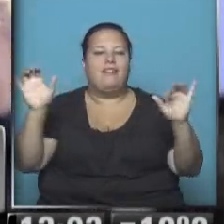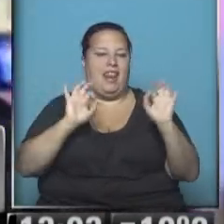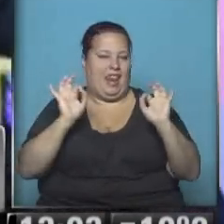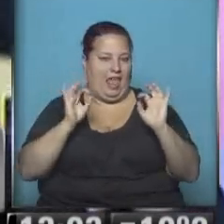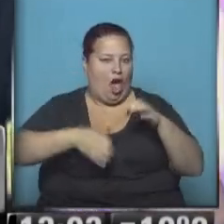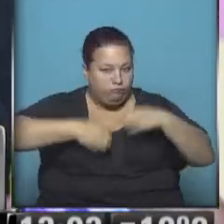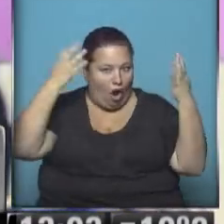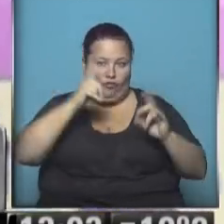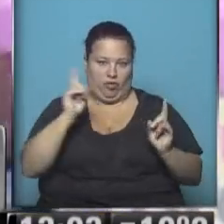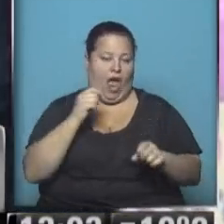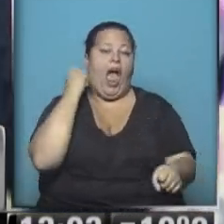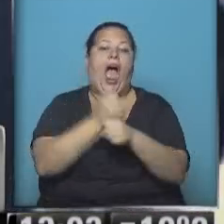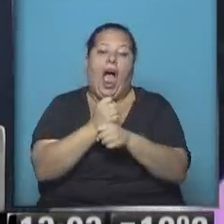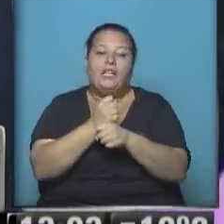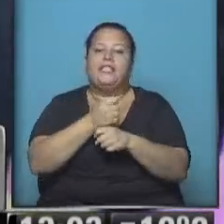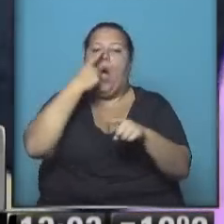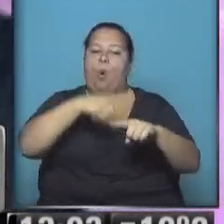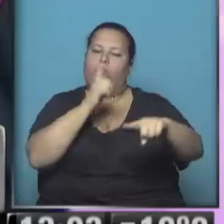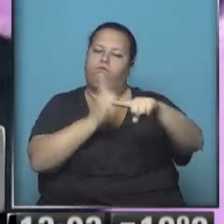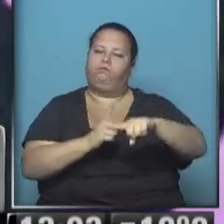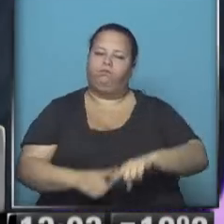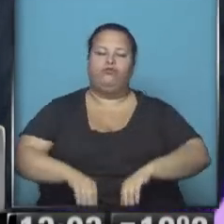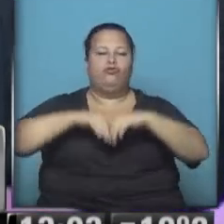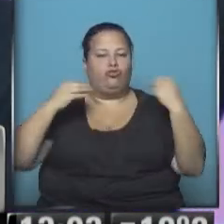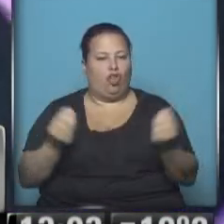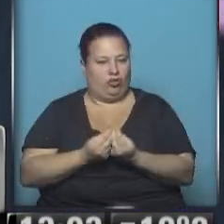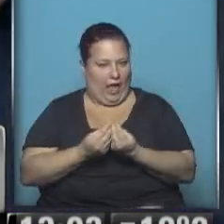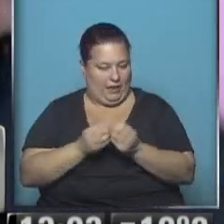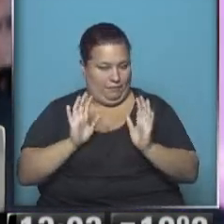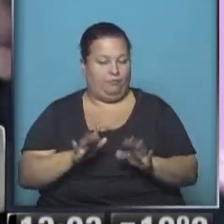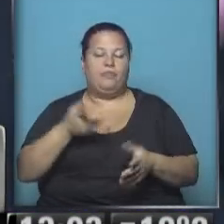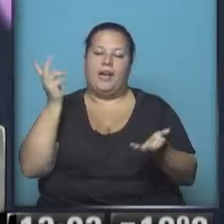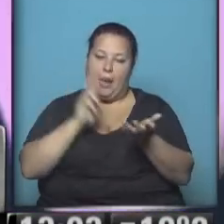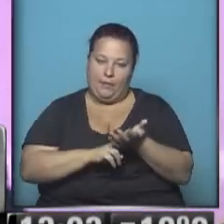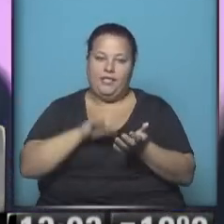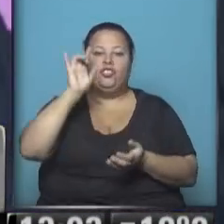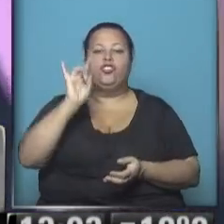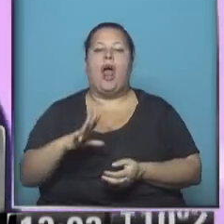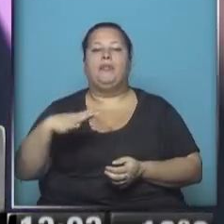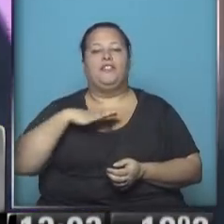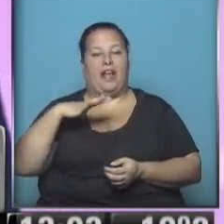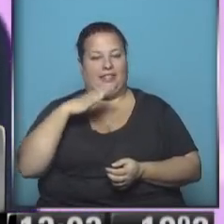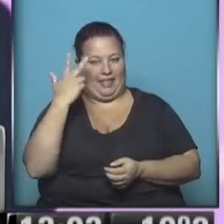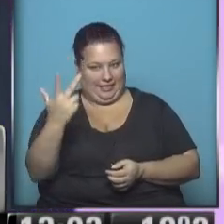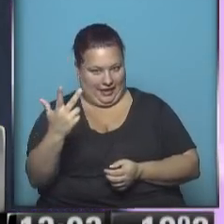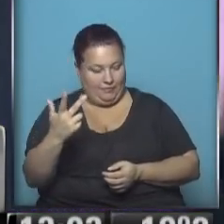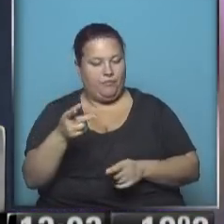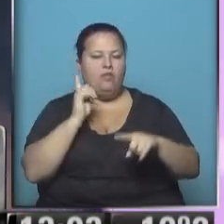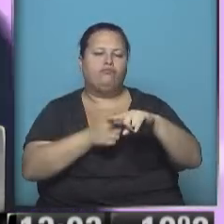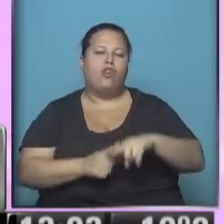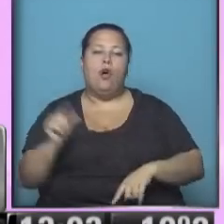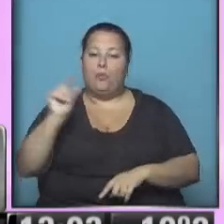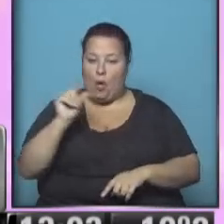pronunciamiento oficial hasta que sean escrutadas la totalidad de las mesas. Reiteramos, solo faltan 3. Según el conteo